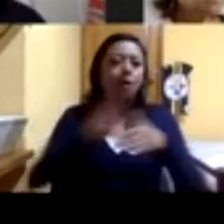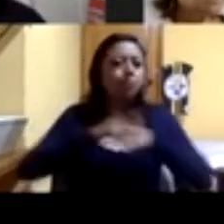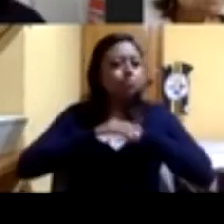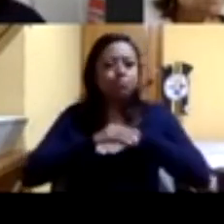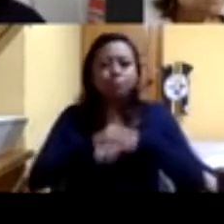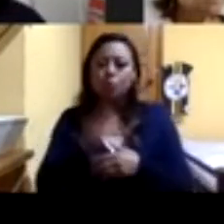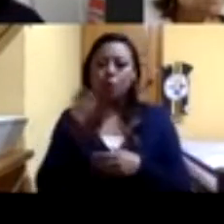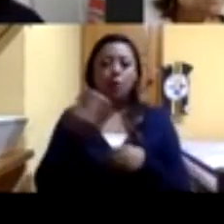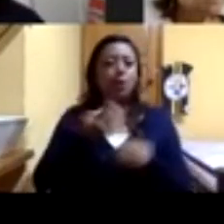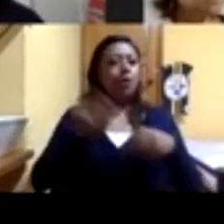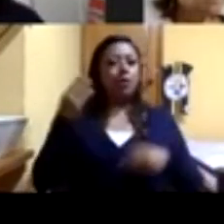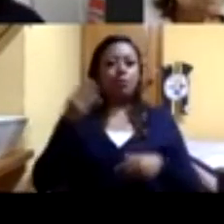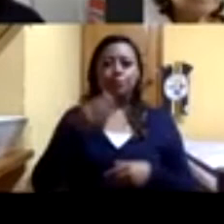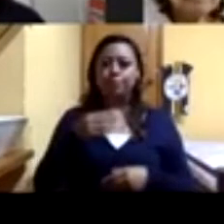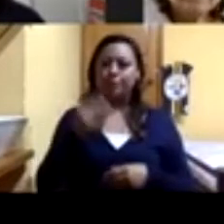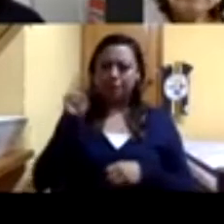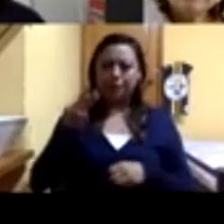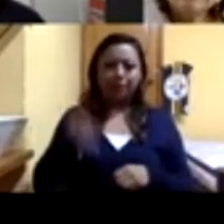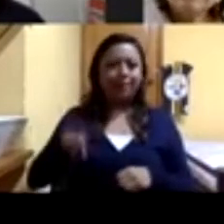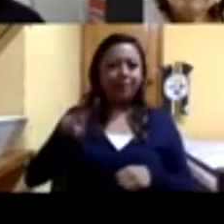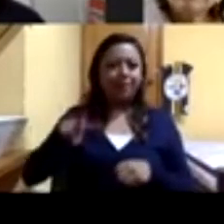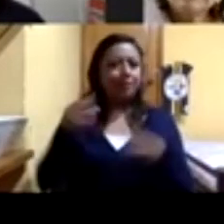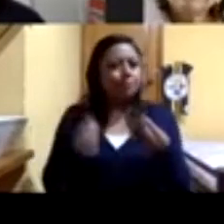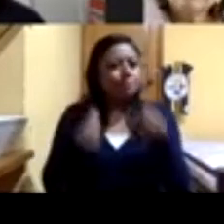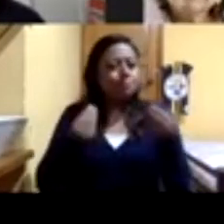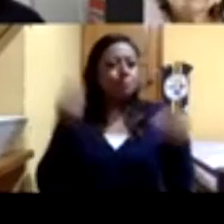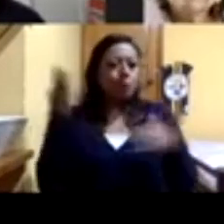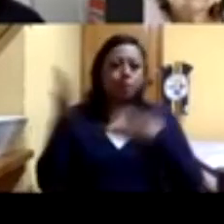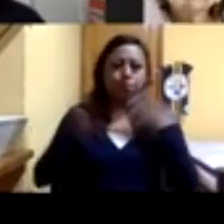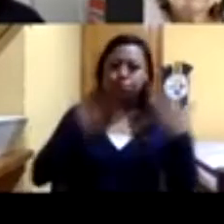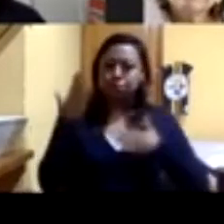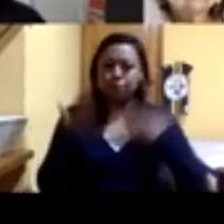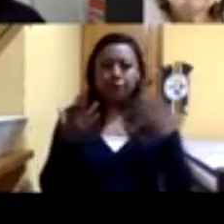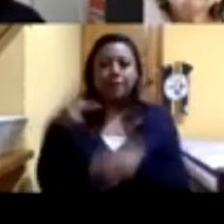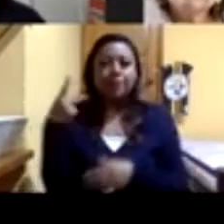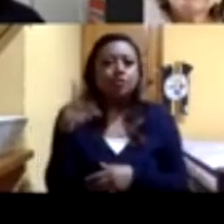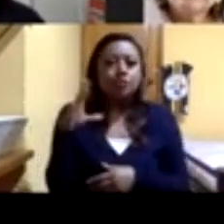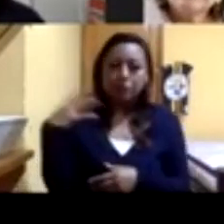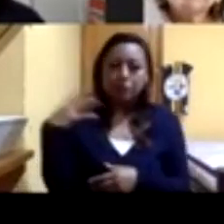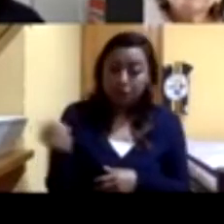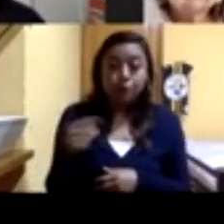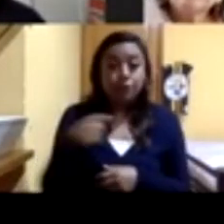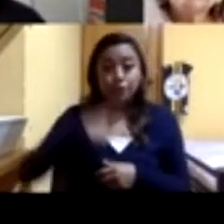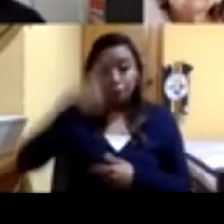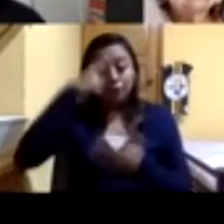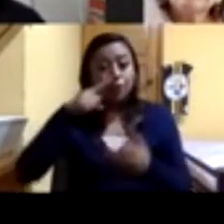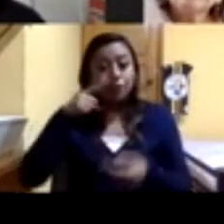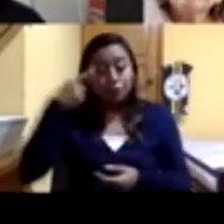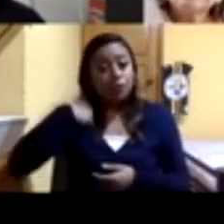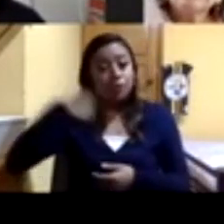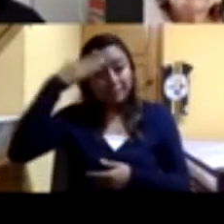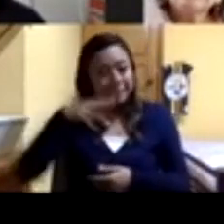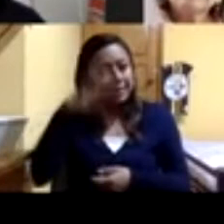alegría este esfuerzo que están haciendo porque sé que es algo novedoso y que es algo que va a